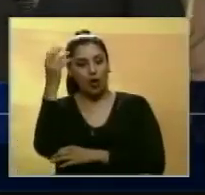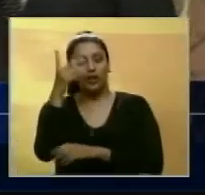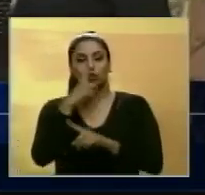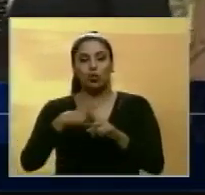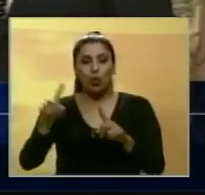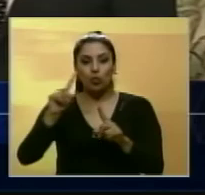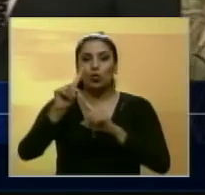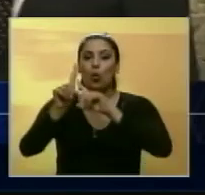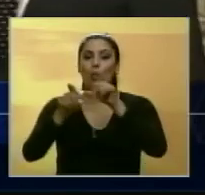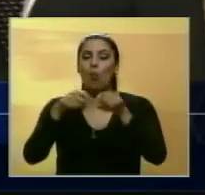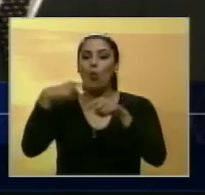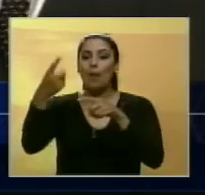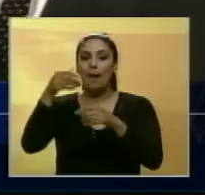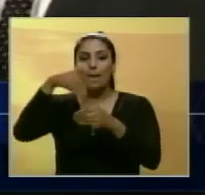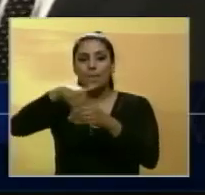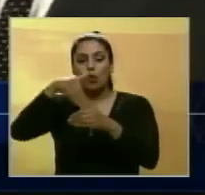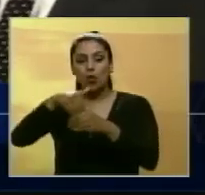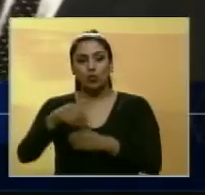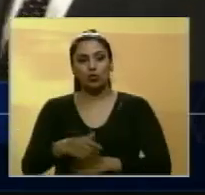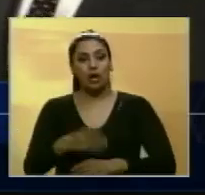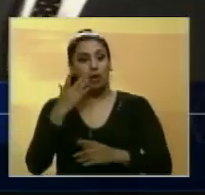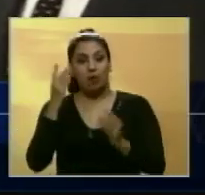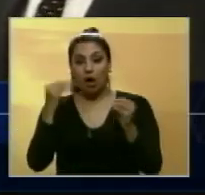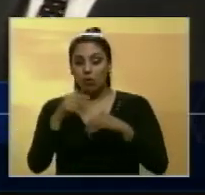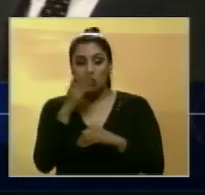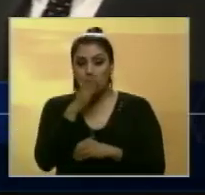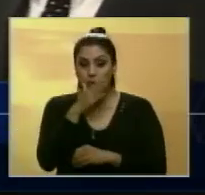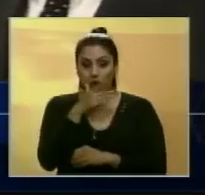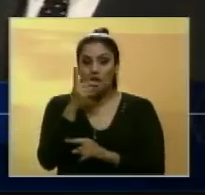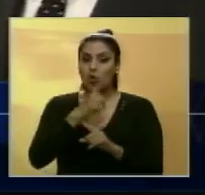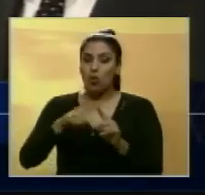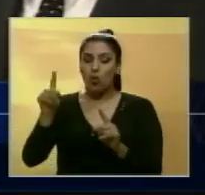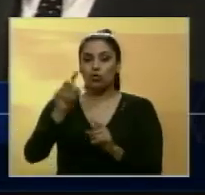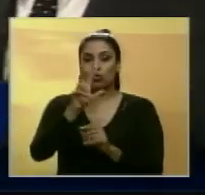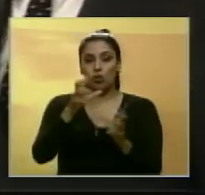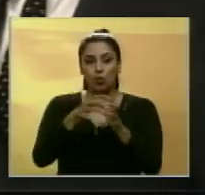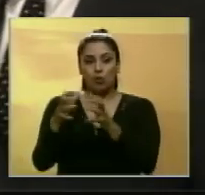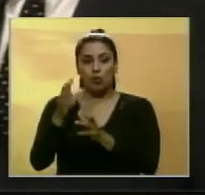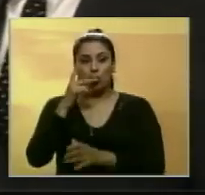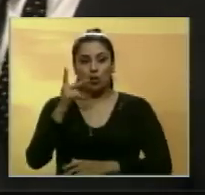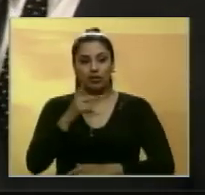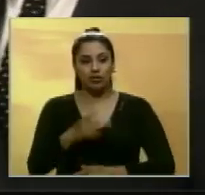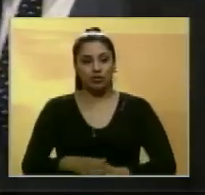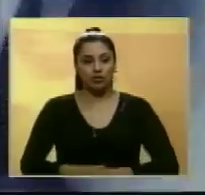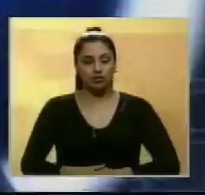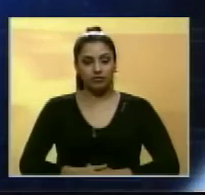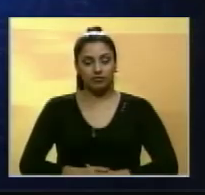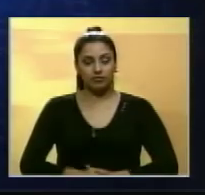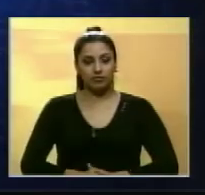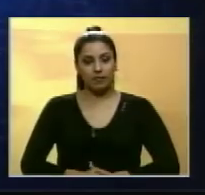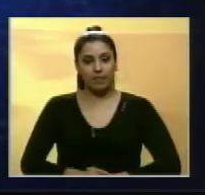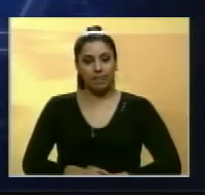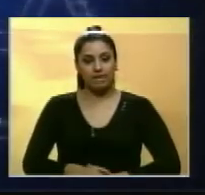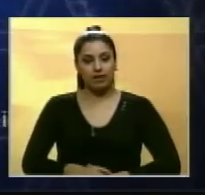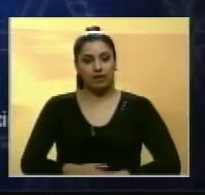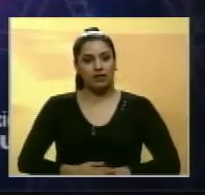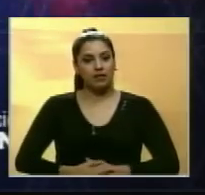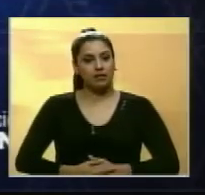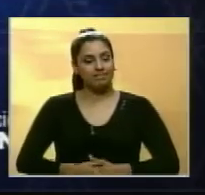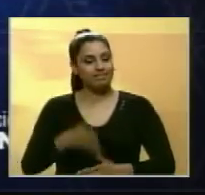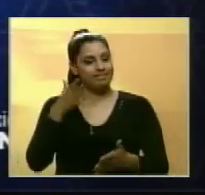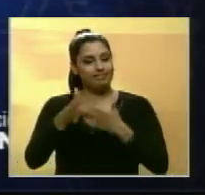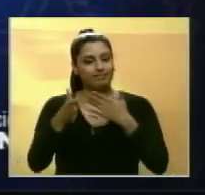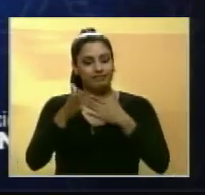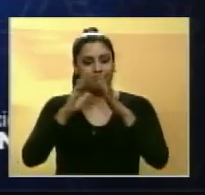o convocar a nuevas elecciones si no se llega a un consenso entre los partidos.